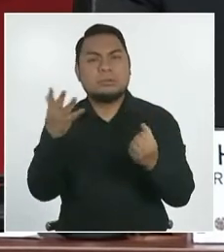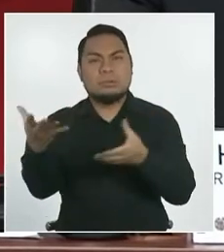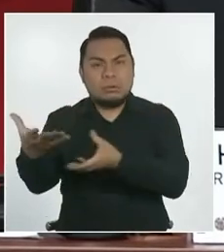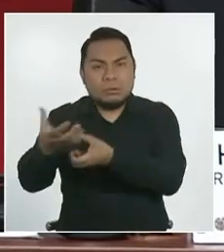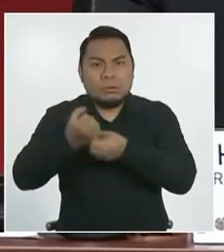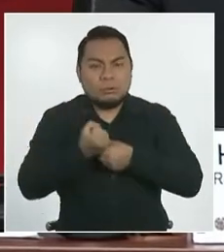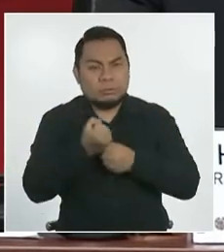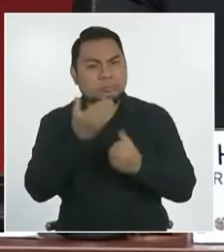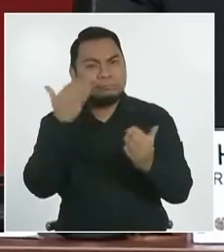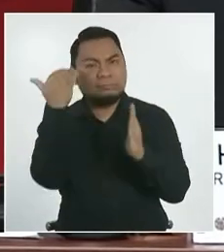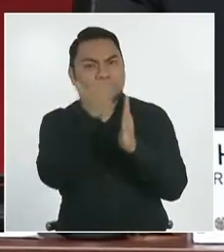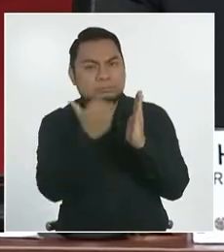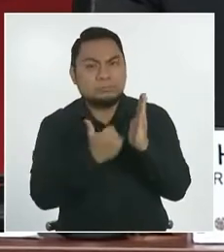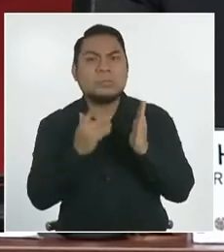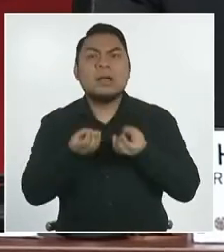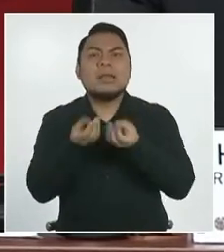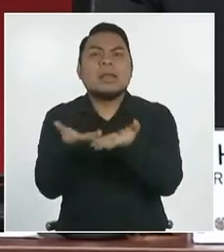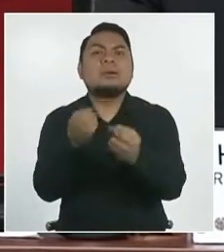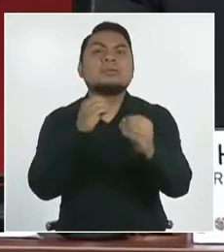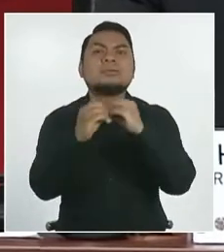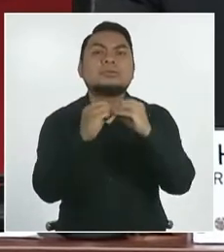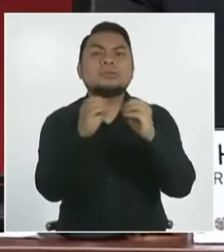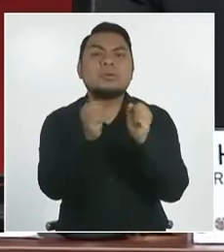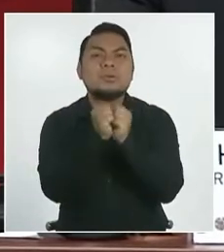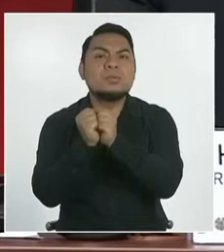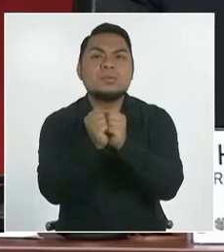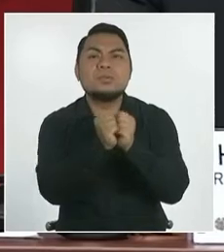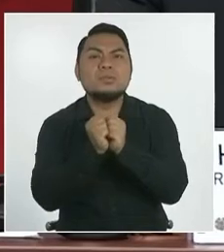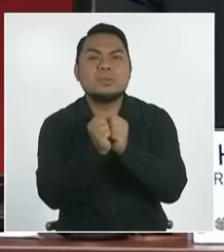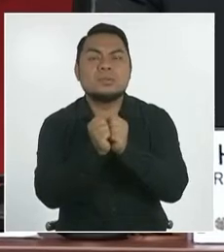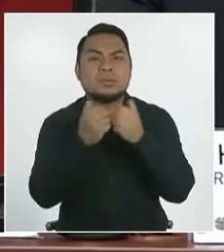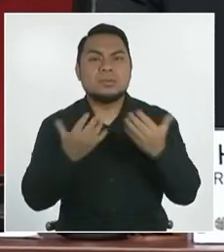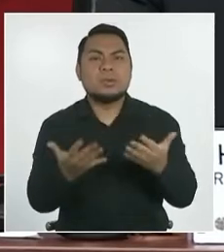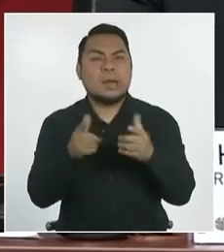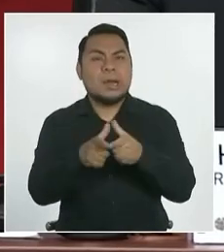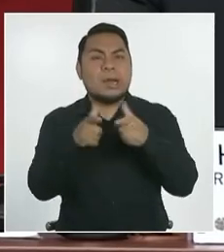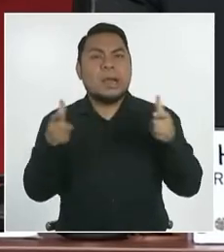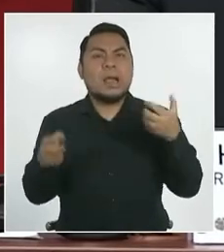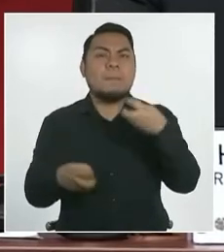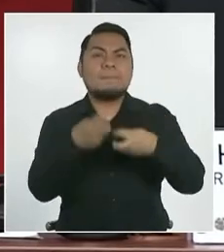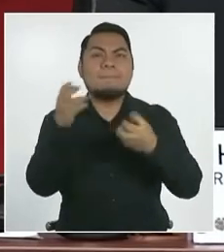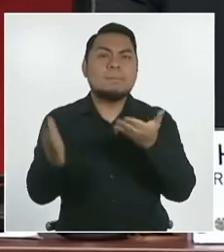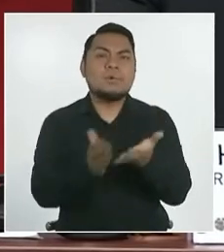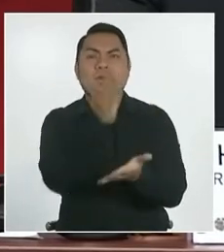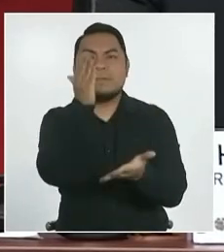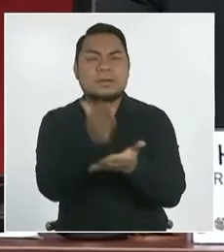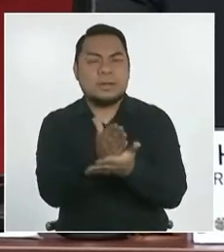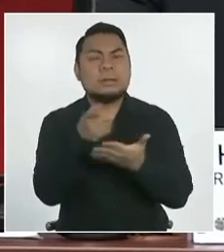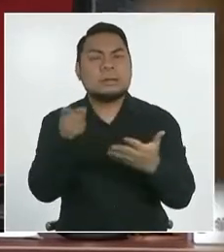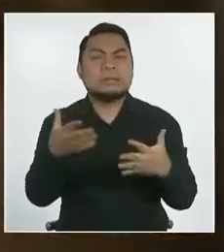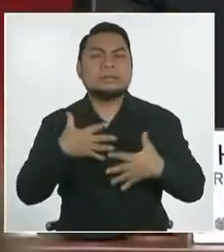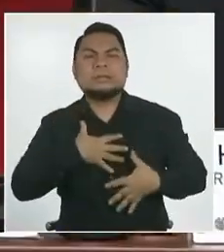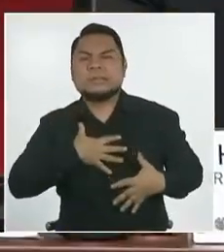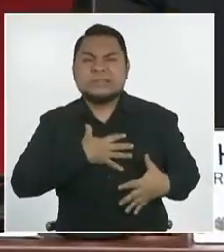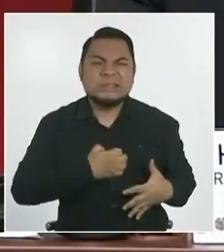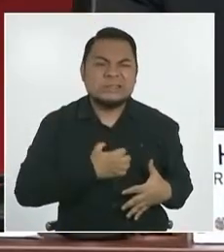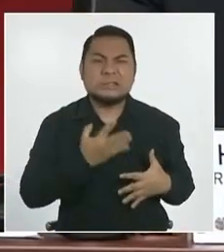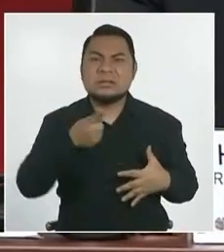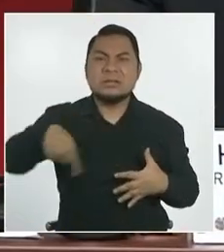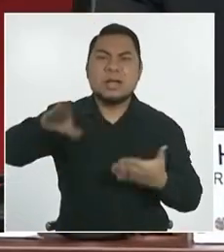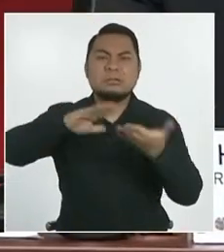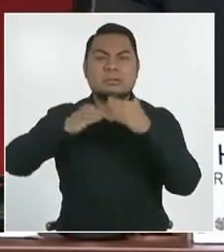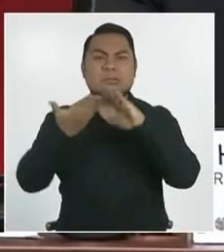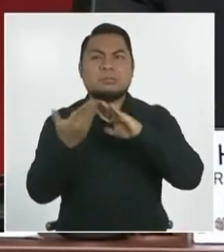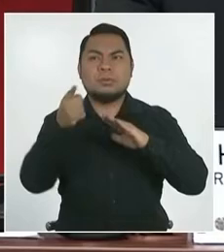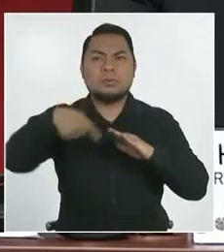canalizadas a fin de dar solución juntos a los grandes problemas que aquejan a nuestros pueblos